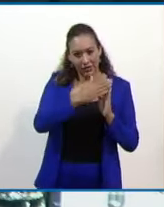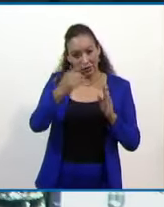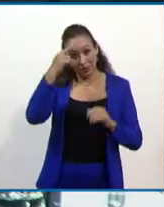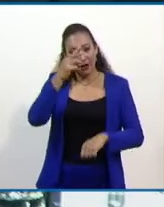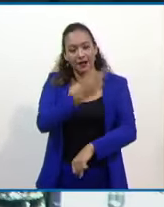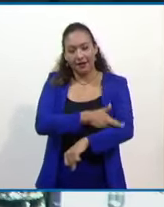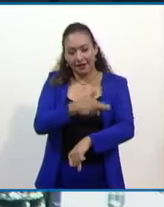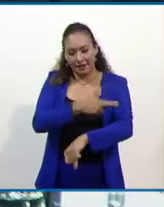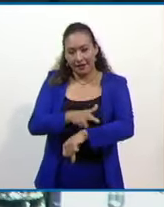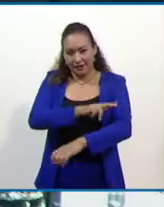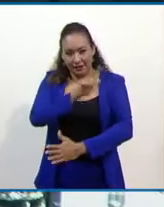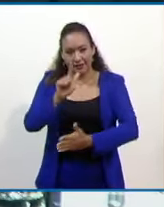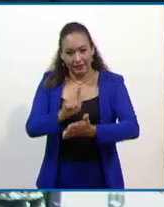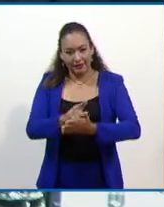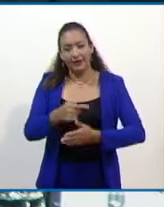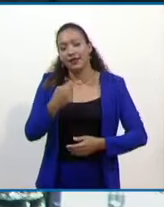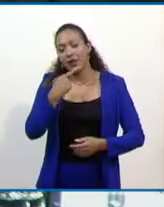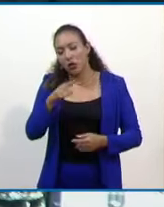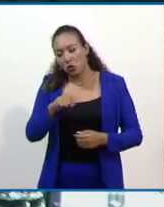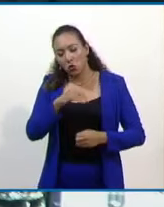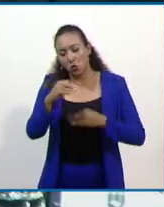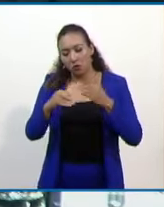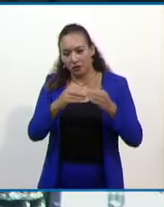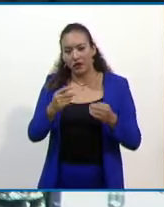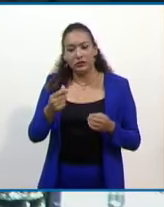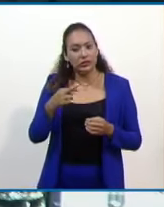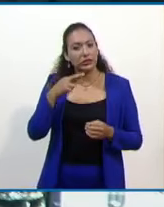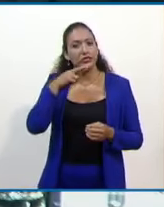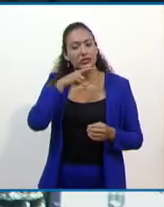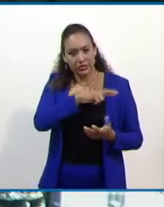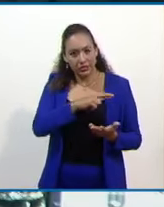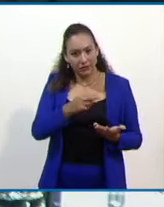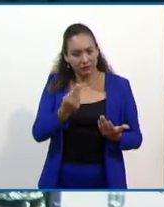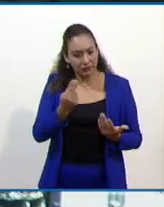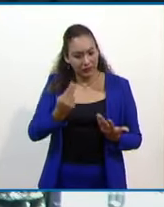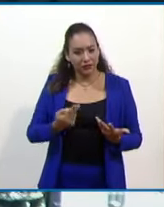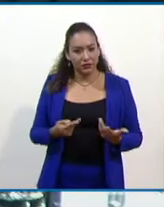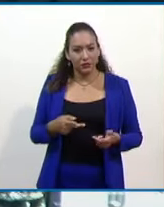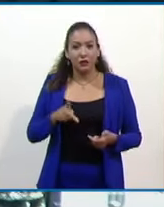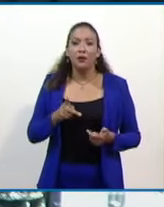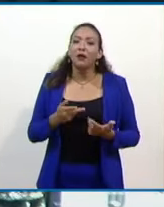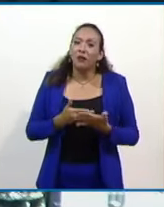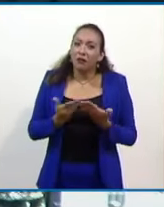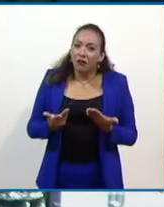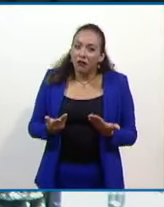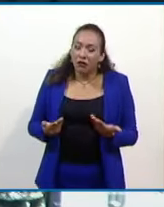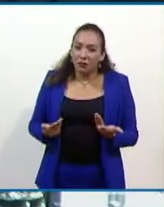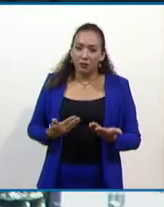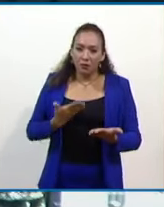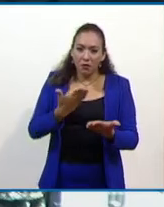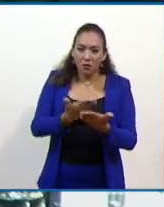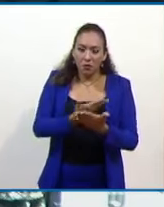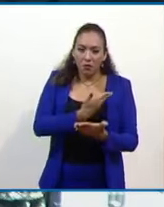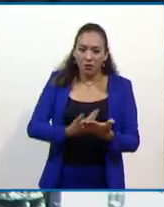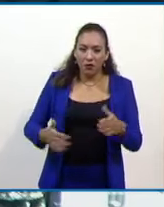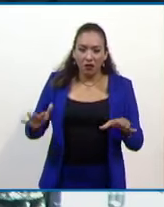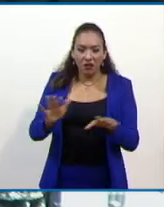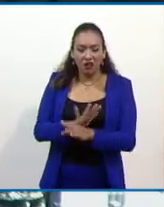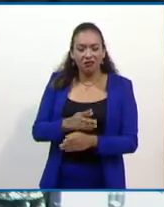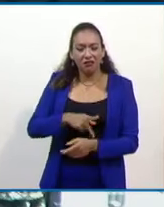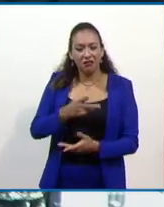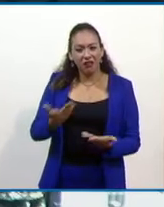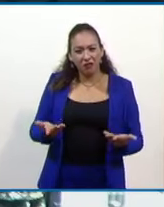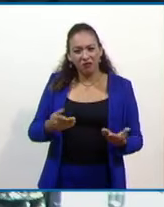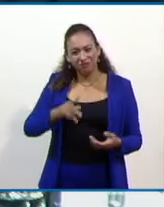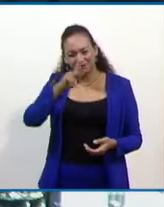tributarios a fin de que no transcurra demasiado tiempo para que el Estado recaude los créditos fiscales, considero preferible poner en el centro